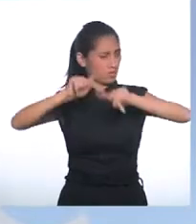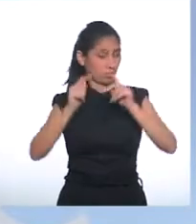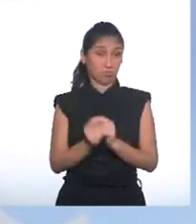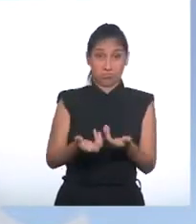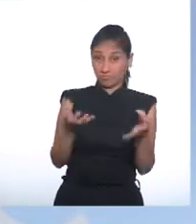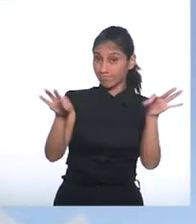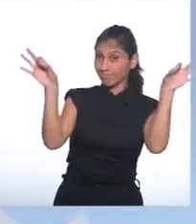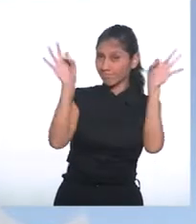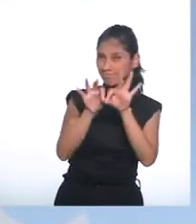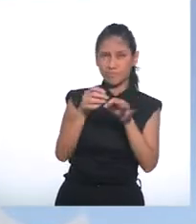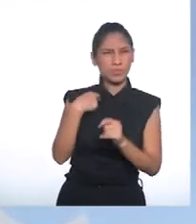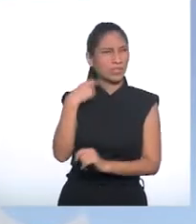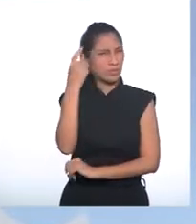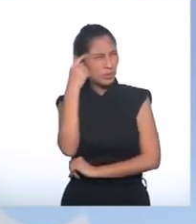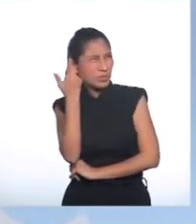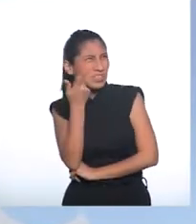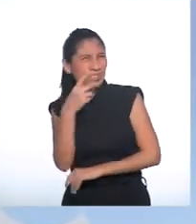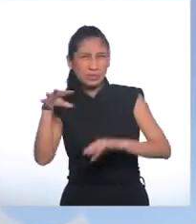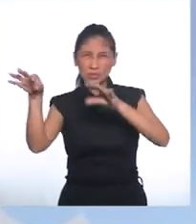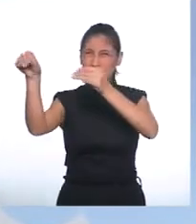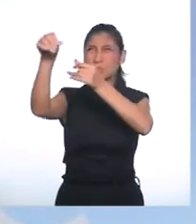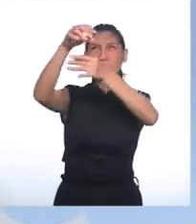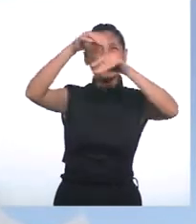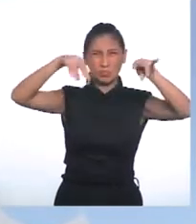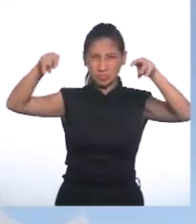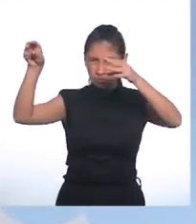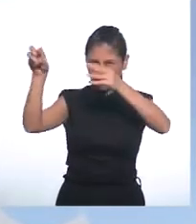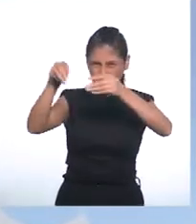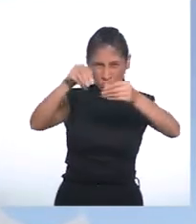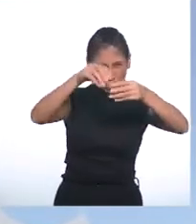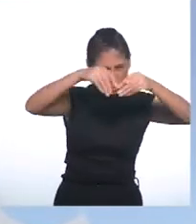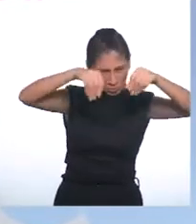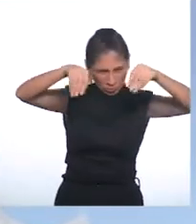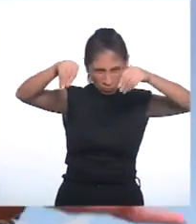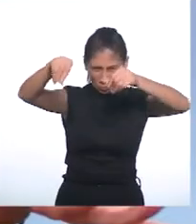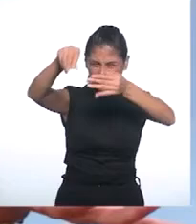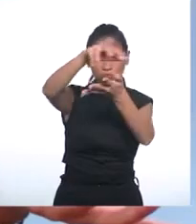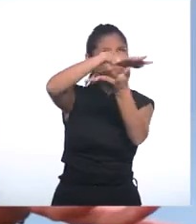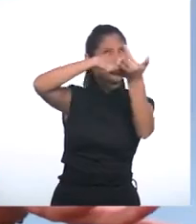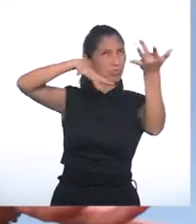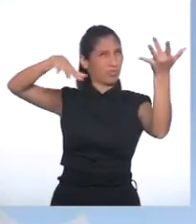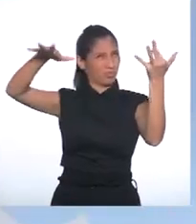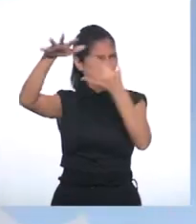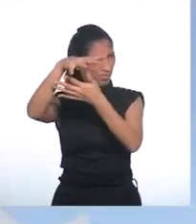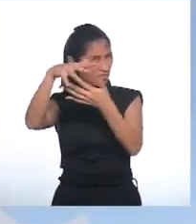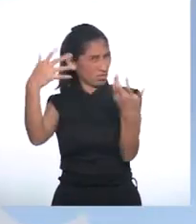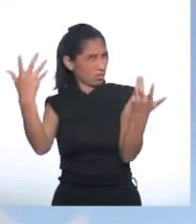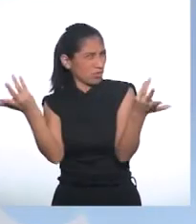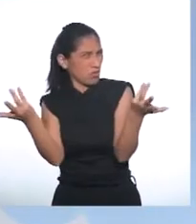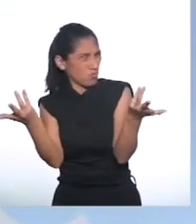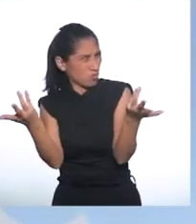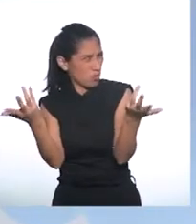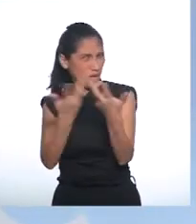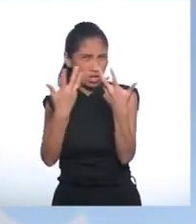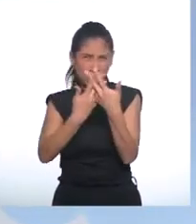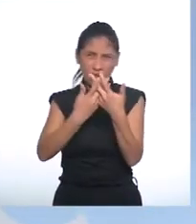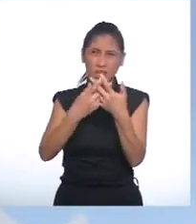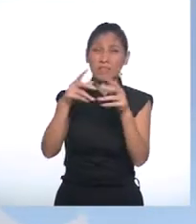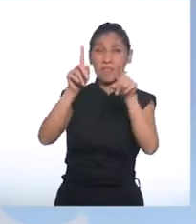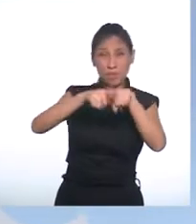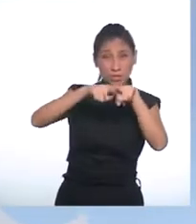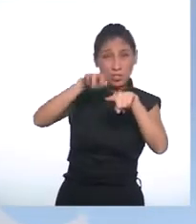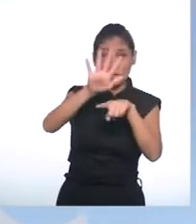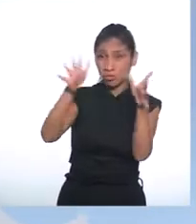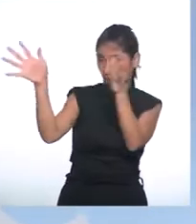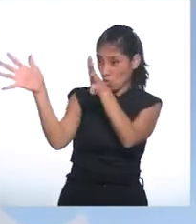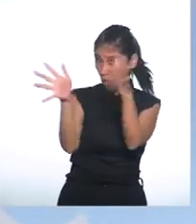Interesante. Supongo que ese polvo flotando en el aire tiene relación con la calidad del aire. Entonces, sí es posible que